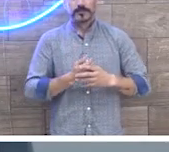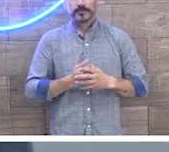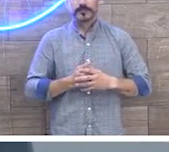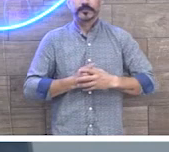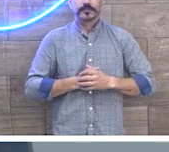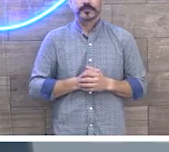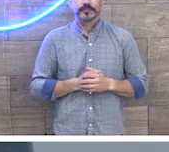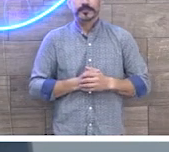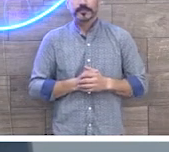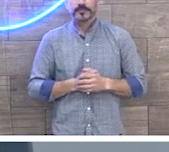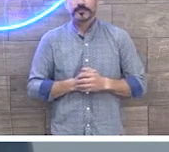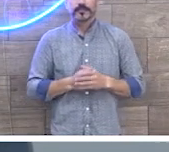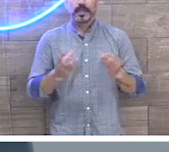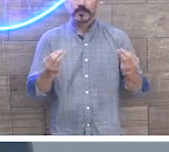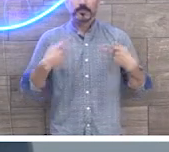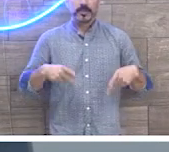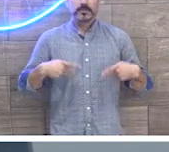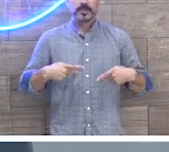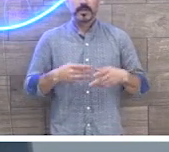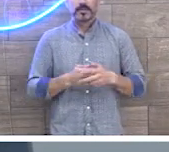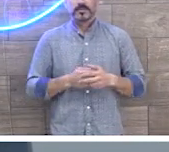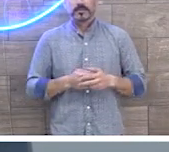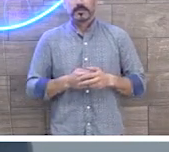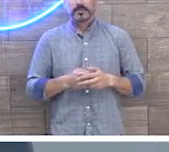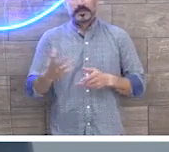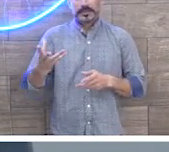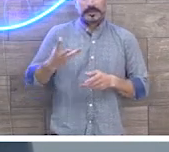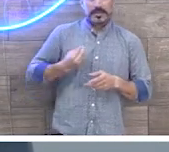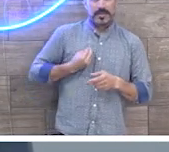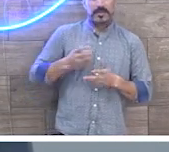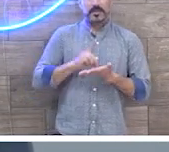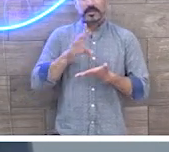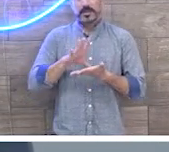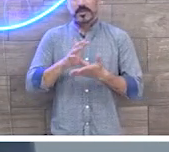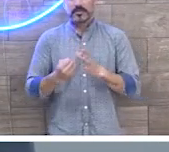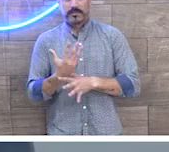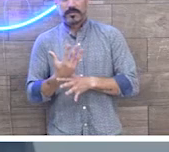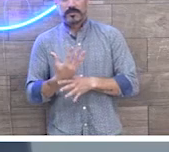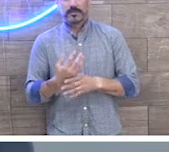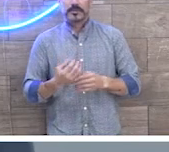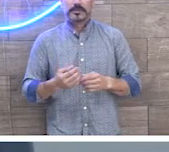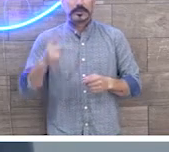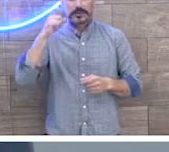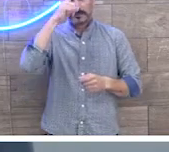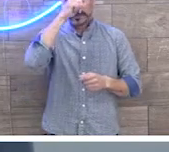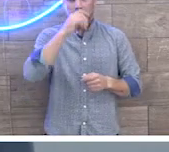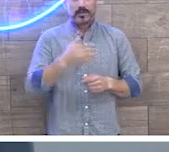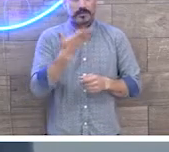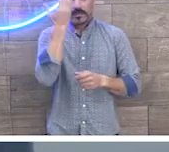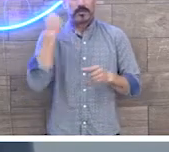cómo conducirse con una discapacidad al principio. El ámbito familiar, laboral, es que es muy importante, ¿no? Mucha